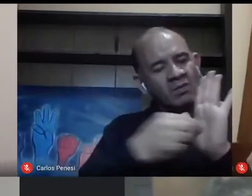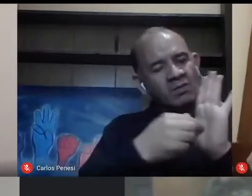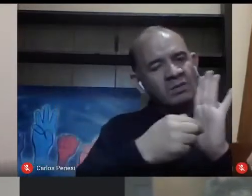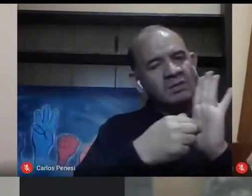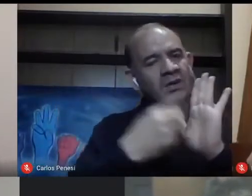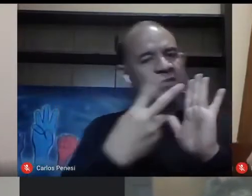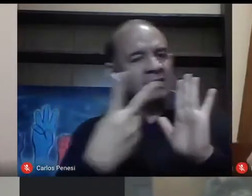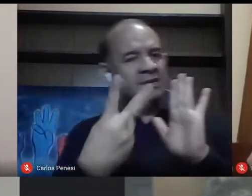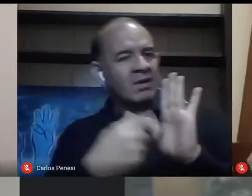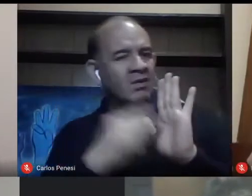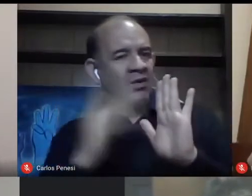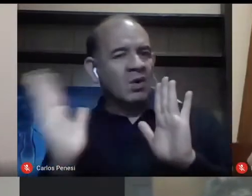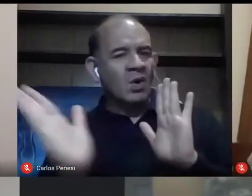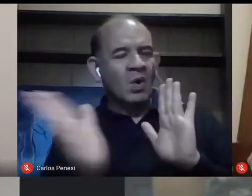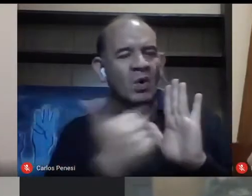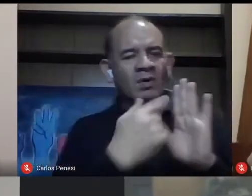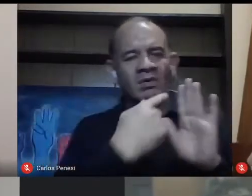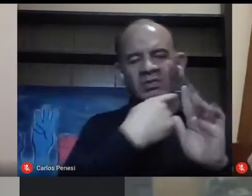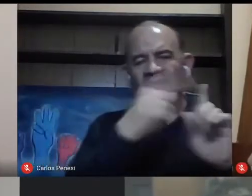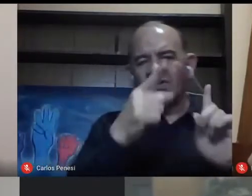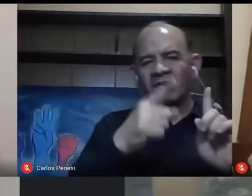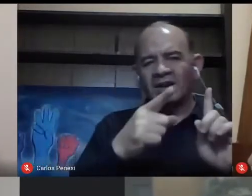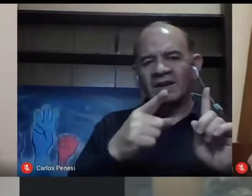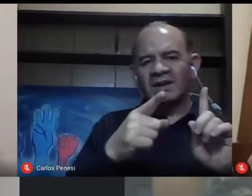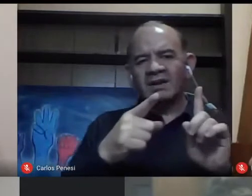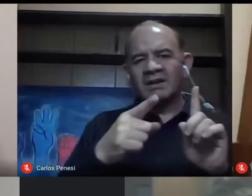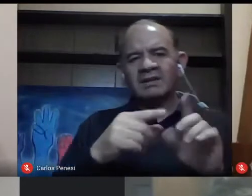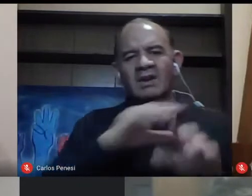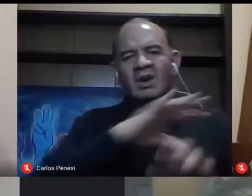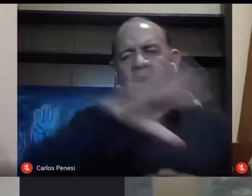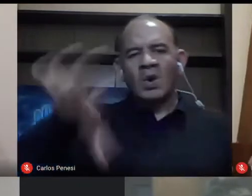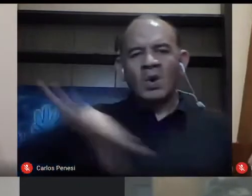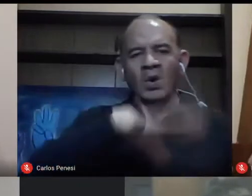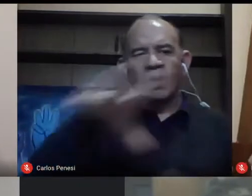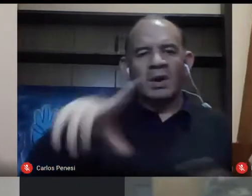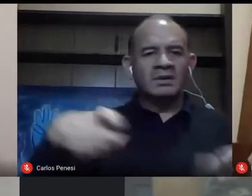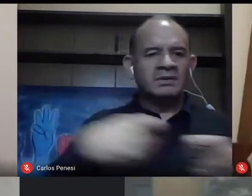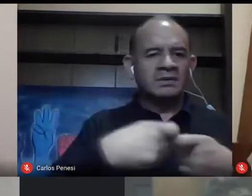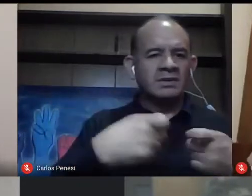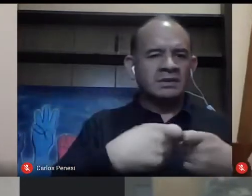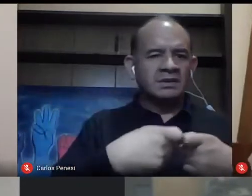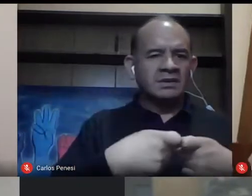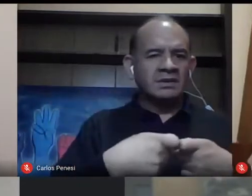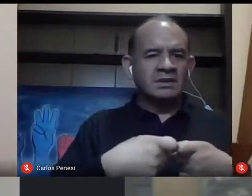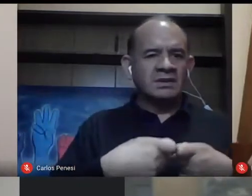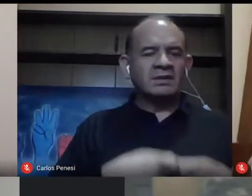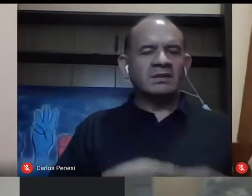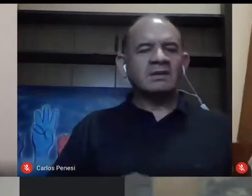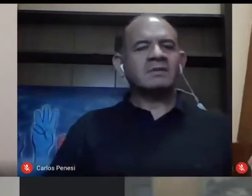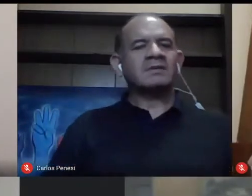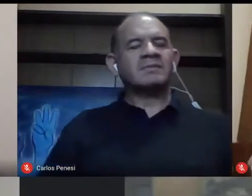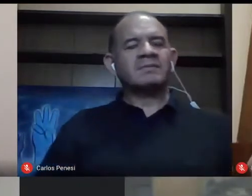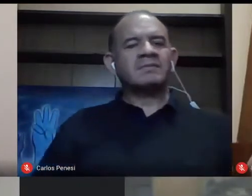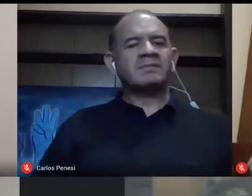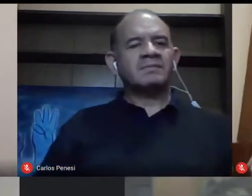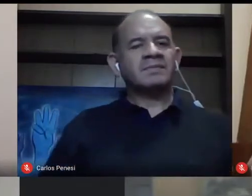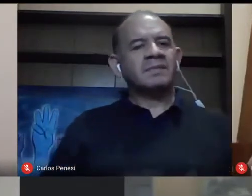fue apoyada por los distintos sectores, fue aprobada por unanimidad en ambas cámaras,